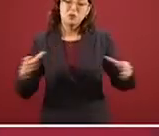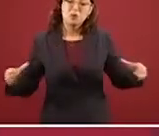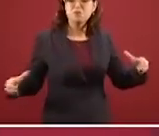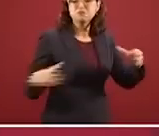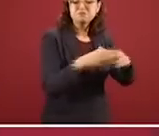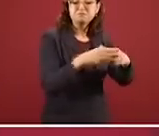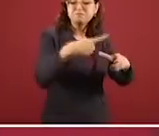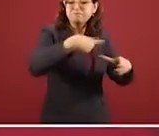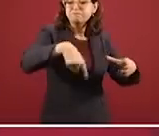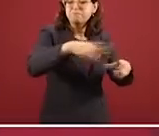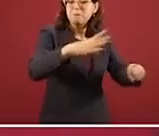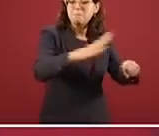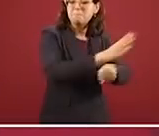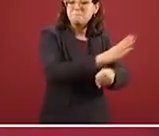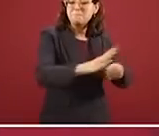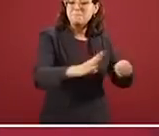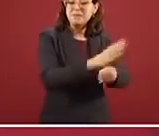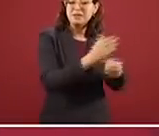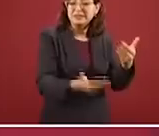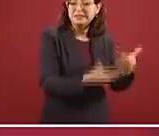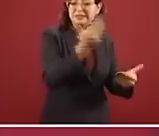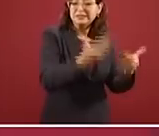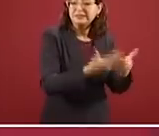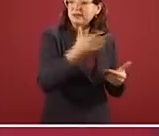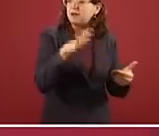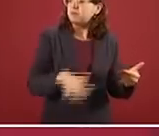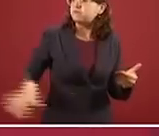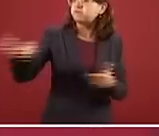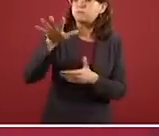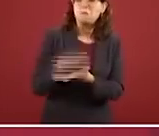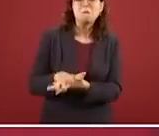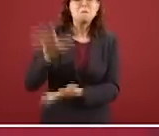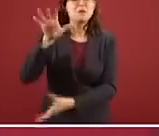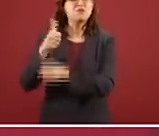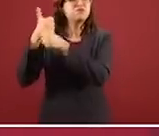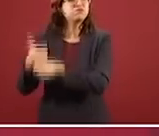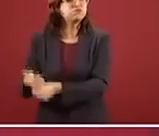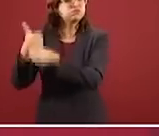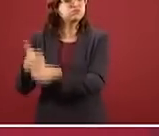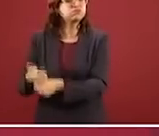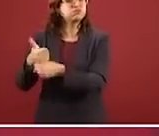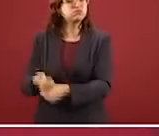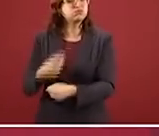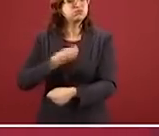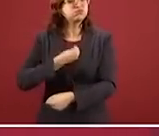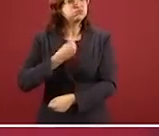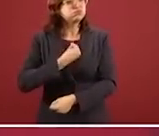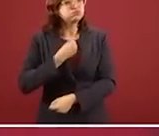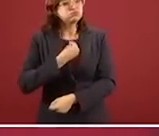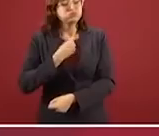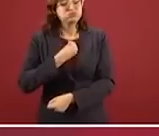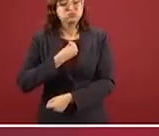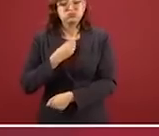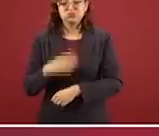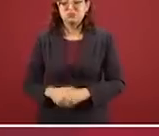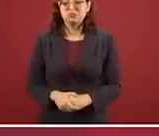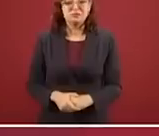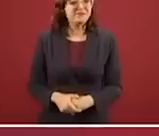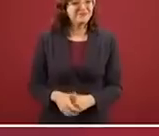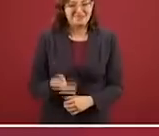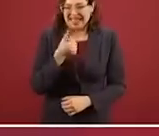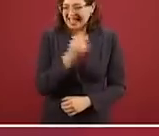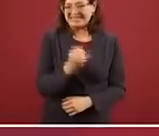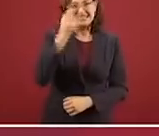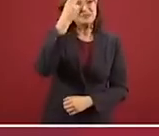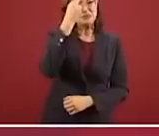minoría a costa del sufrimiento de la mayoría del pueblo. Eso fue el porfiriato y